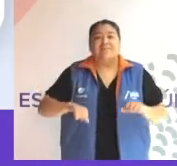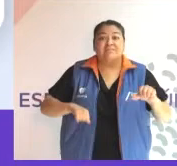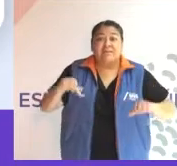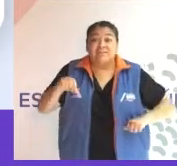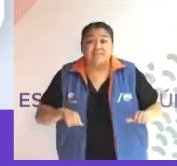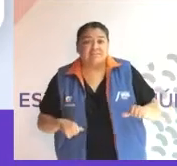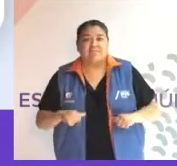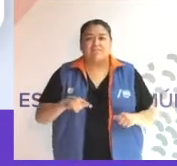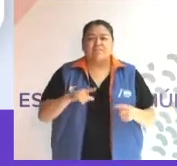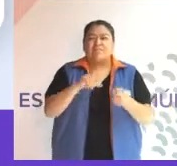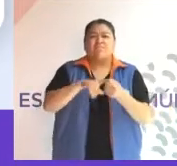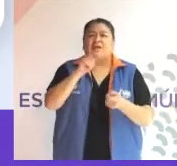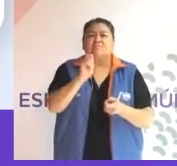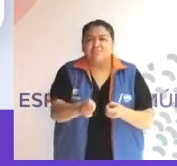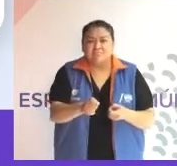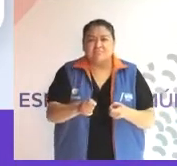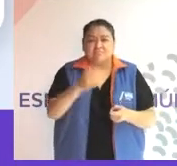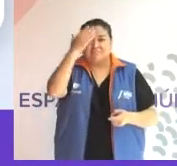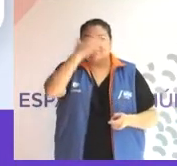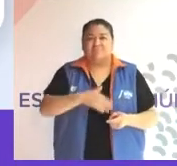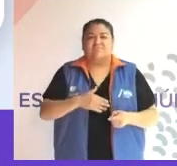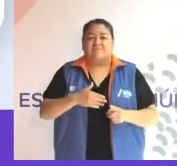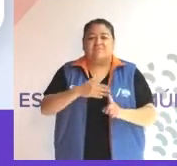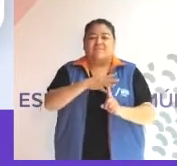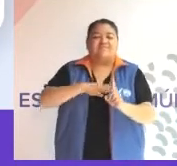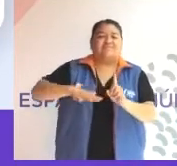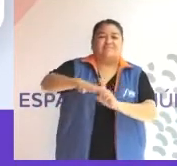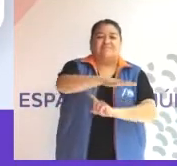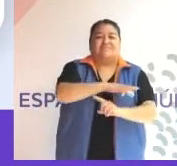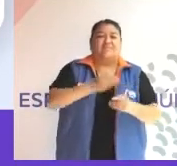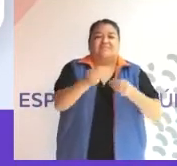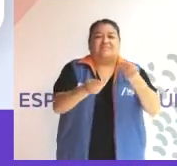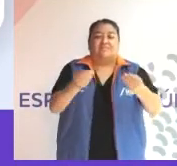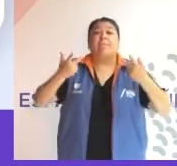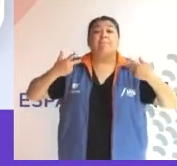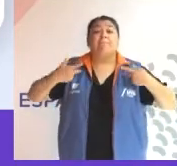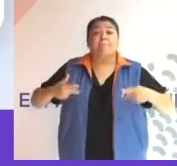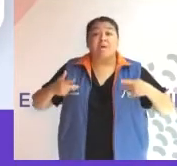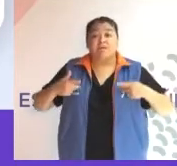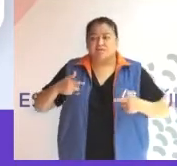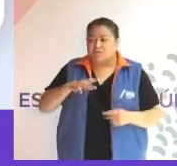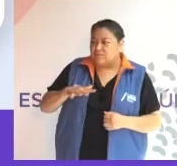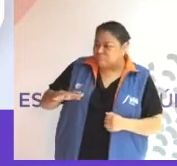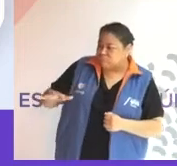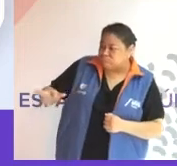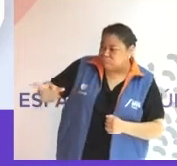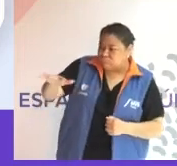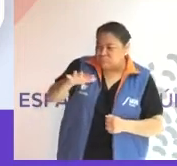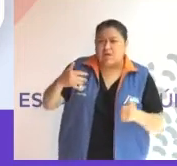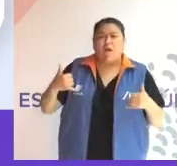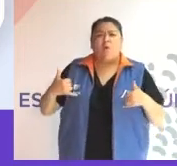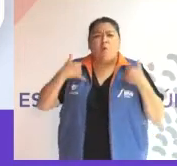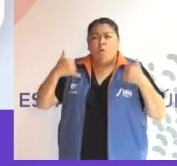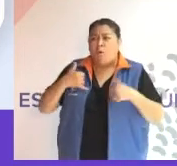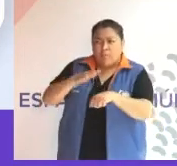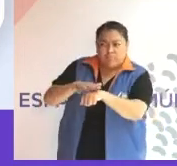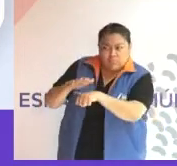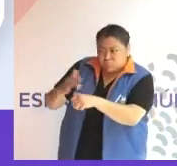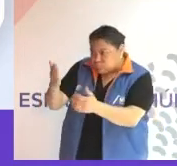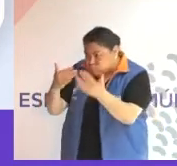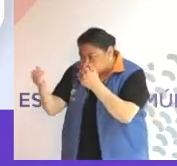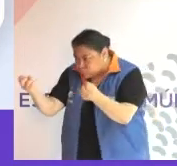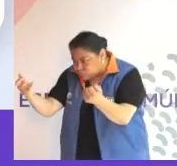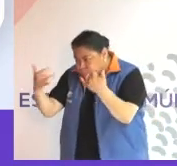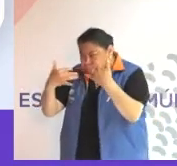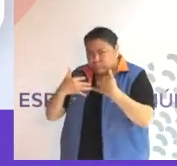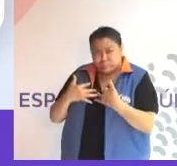la estructura, va a todos los alrededores. ¿Cómo invitamos a todos esos alrededores y sobre todo a la gente joven, según el estudio que estábamos